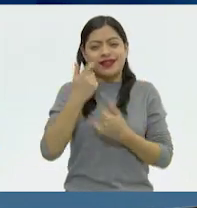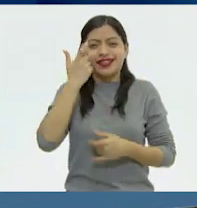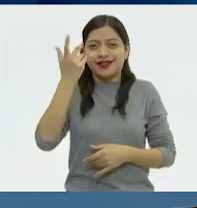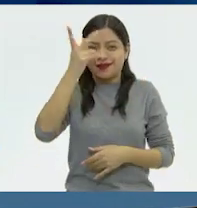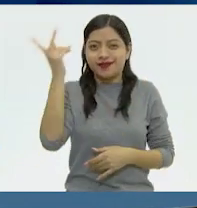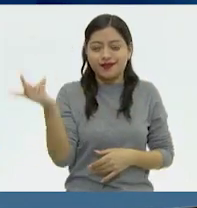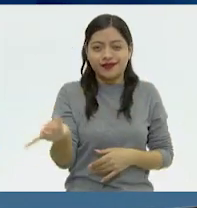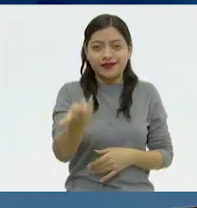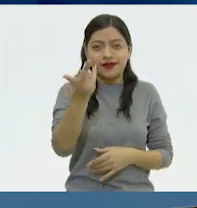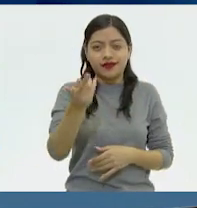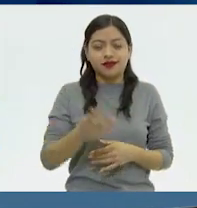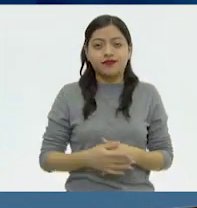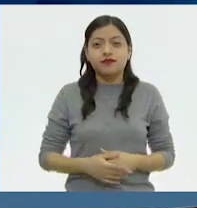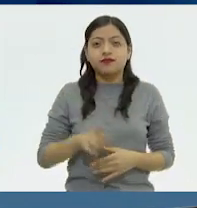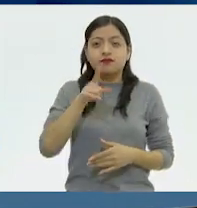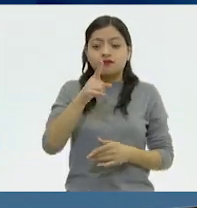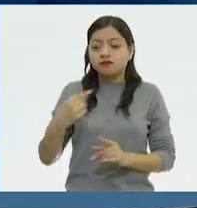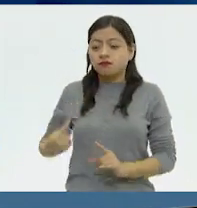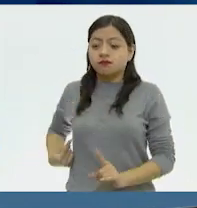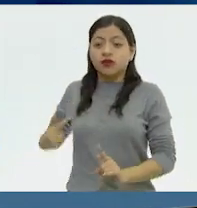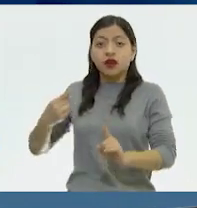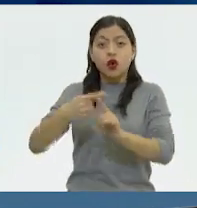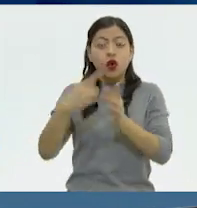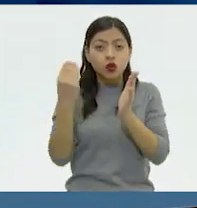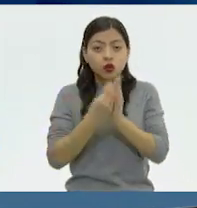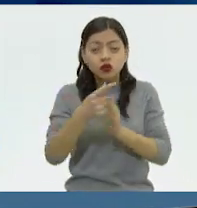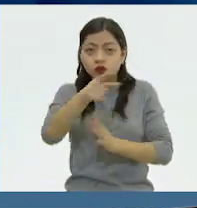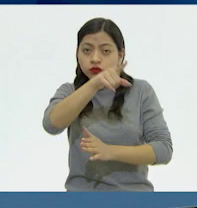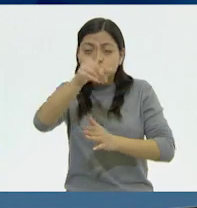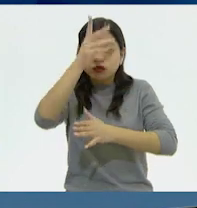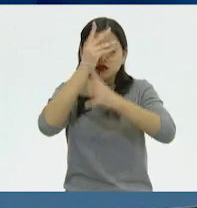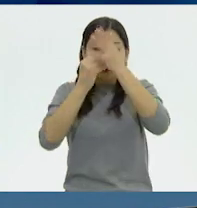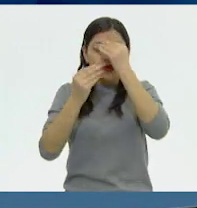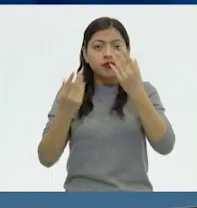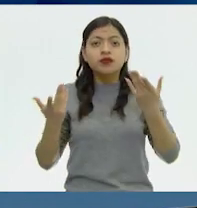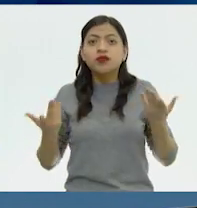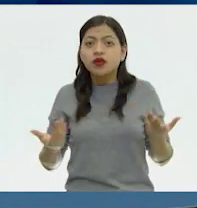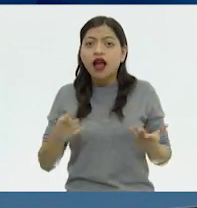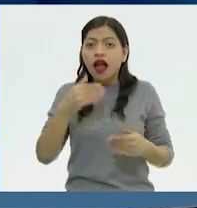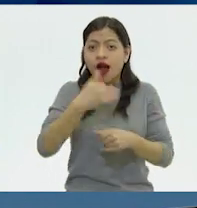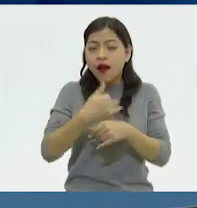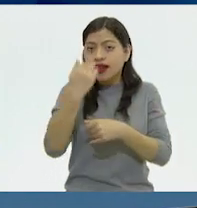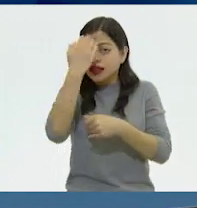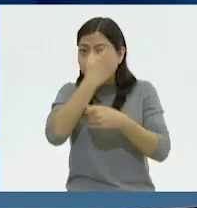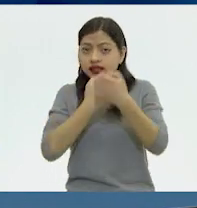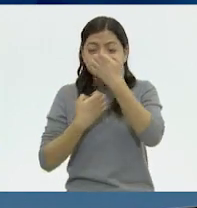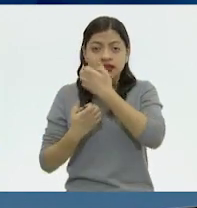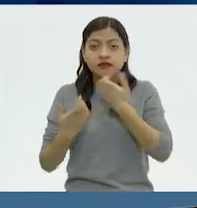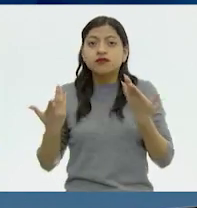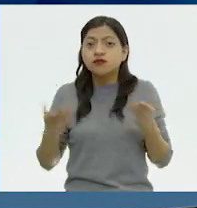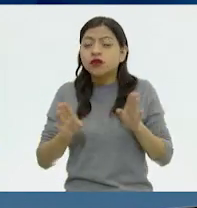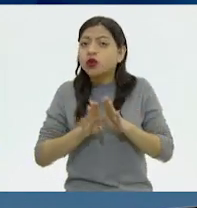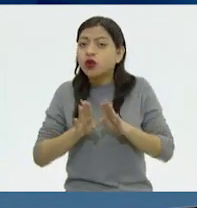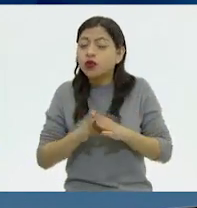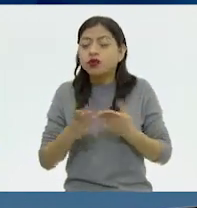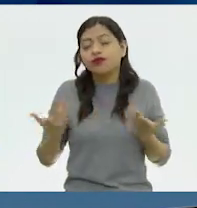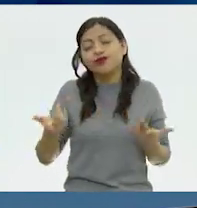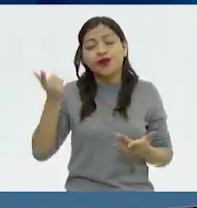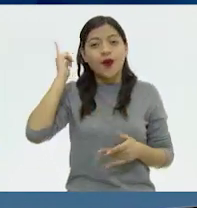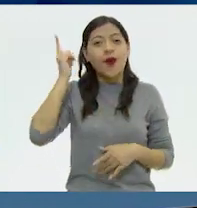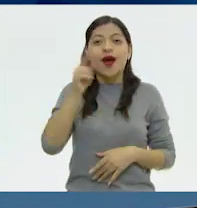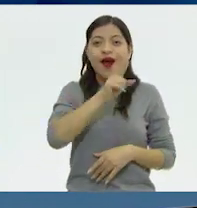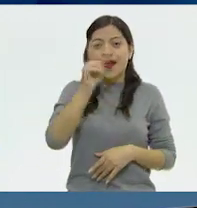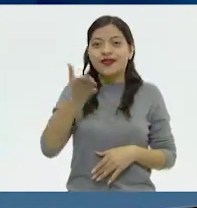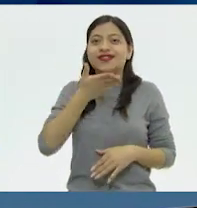preguntar, ¿cómo les ha ido en sus clases y en sus evaluaciones hasta este momento? Yo, la verdad, espero que de